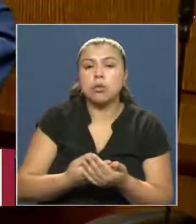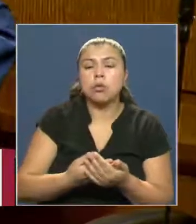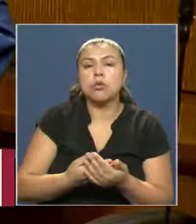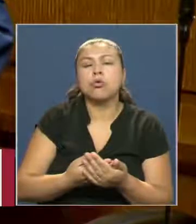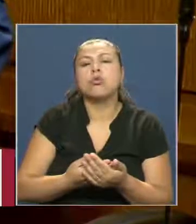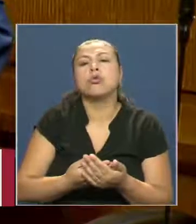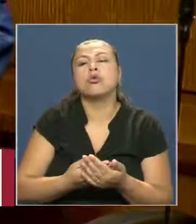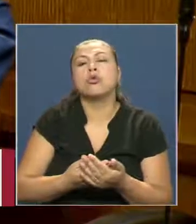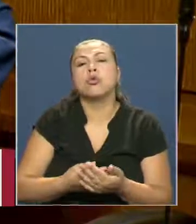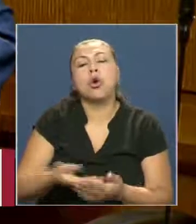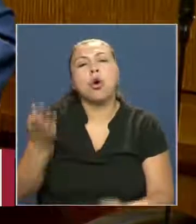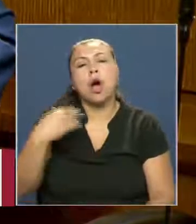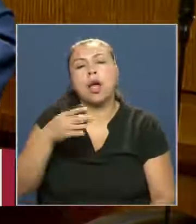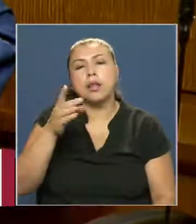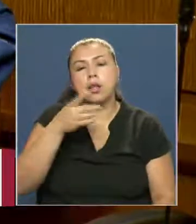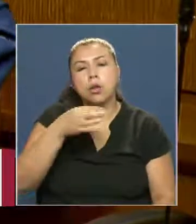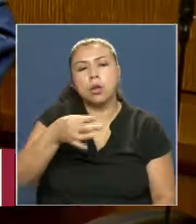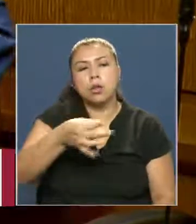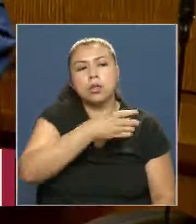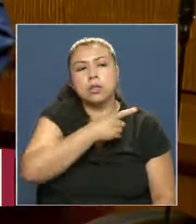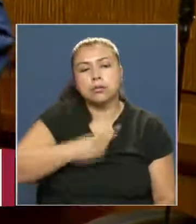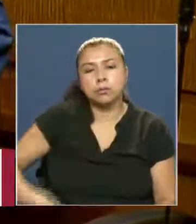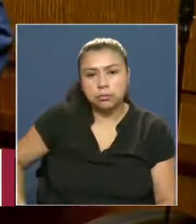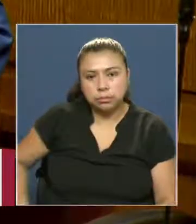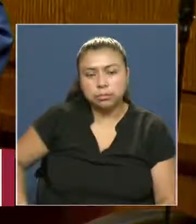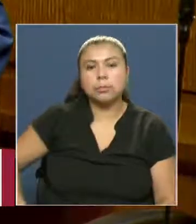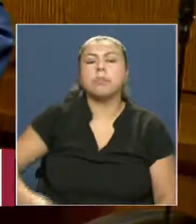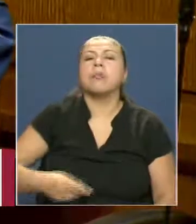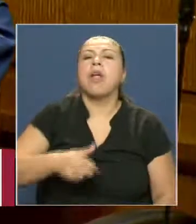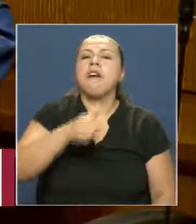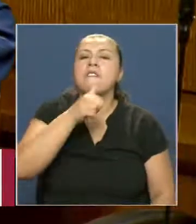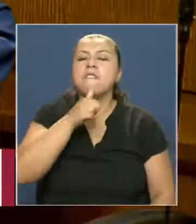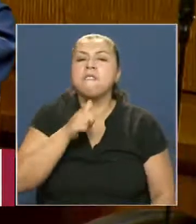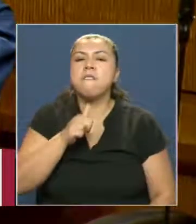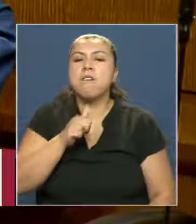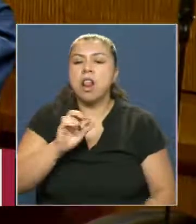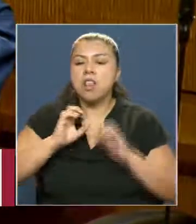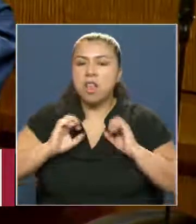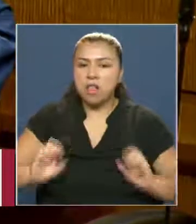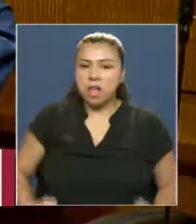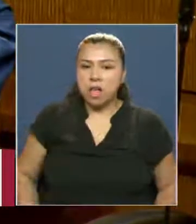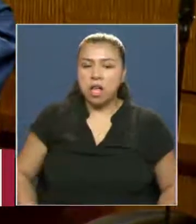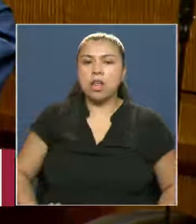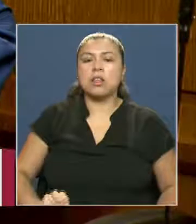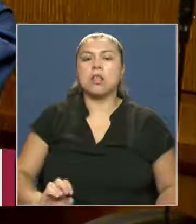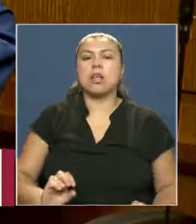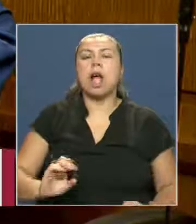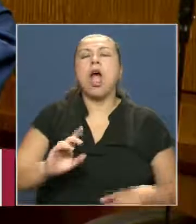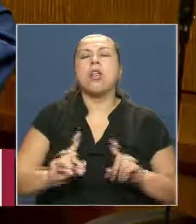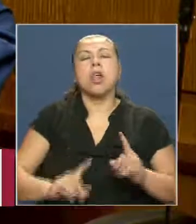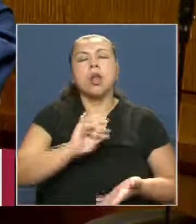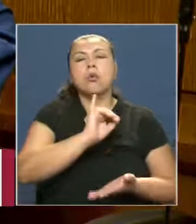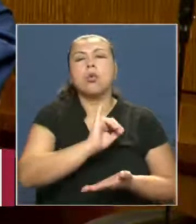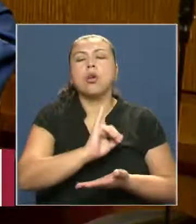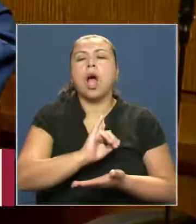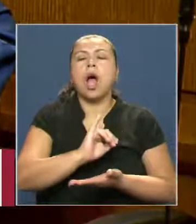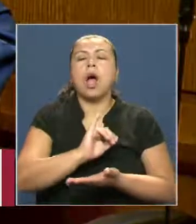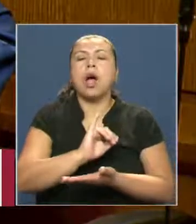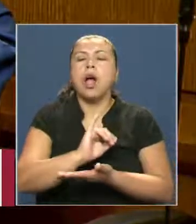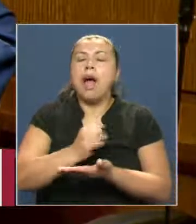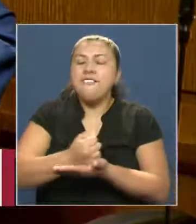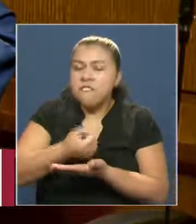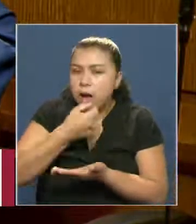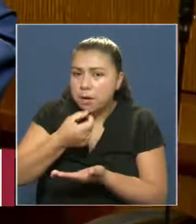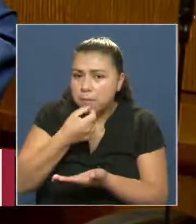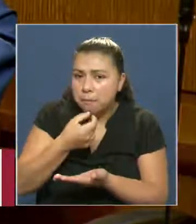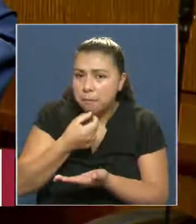inmoralidad, perdón, la falta de ética de algunas entidades farmacéuticas en este caso, que